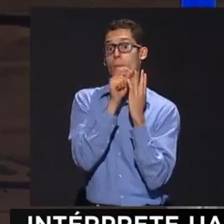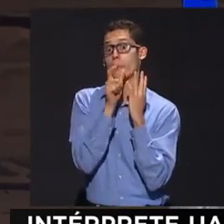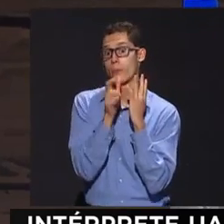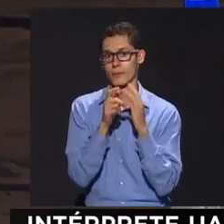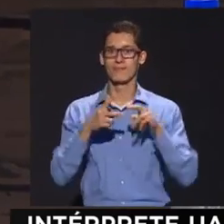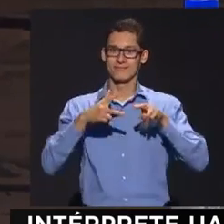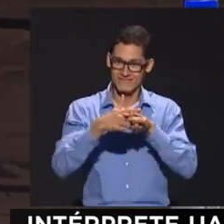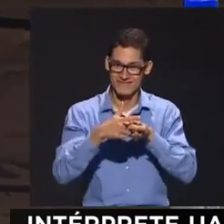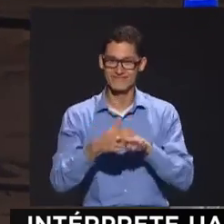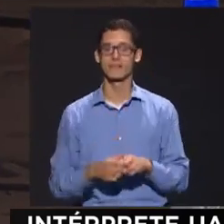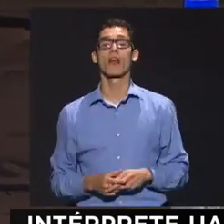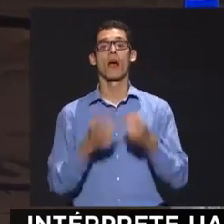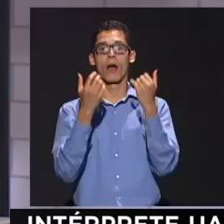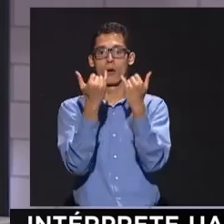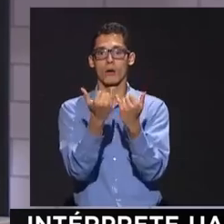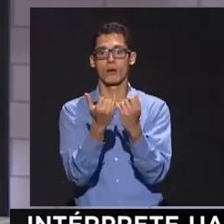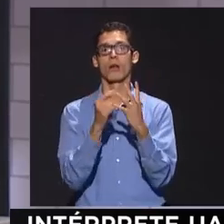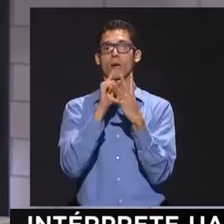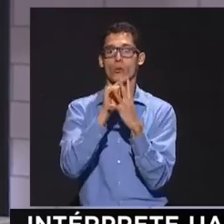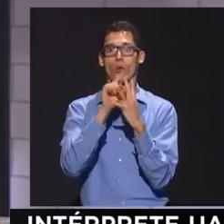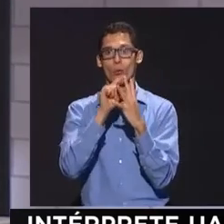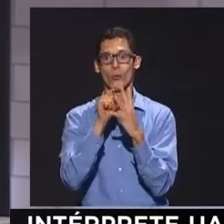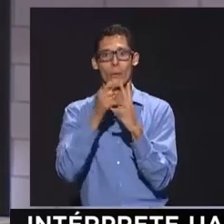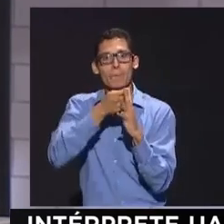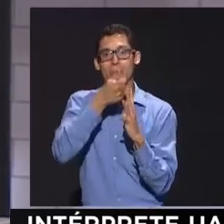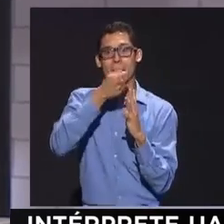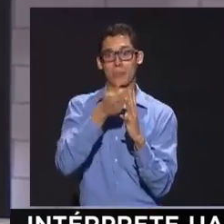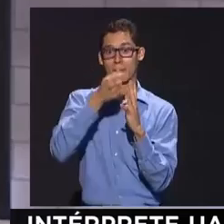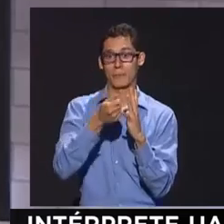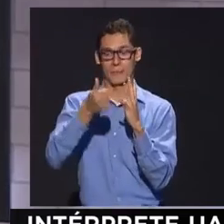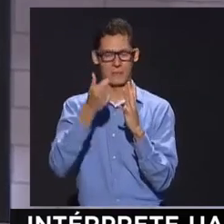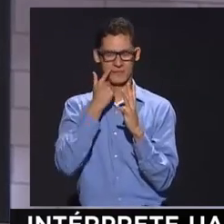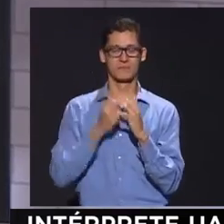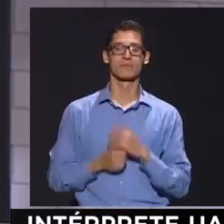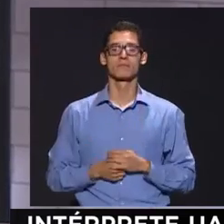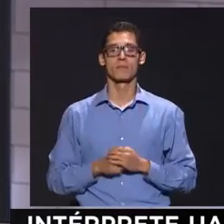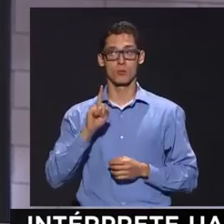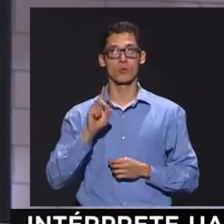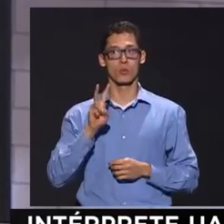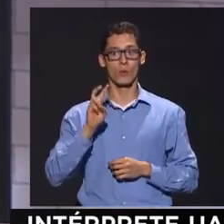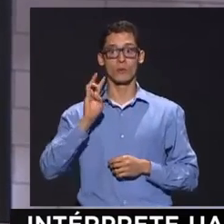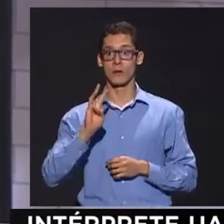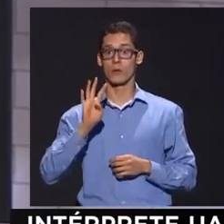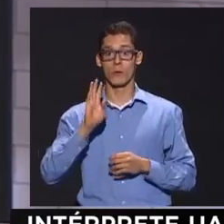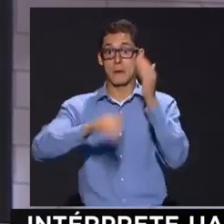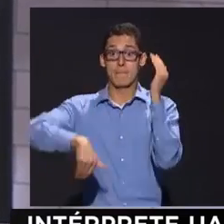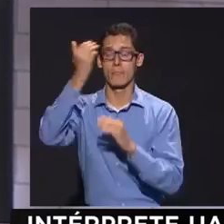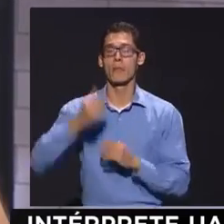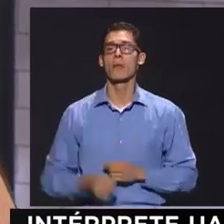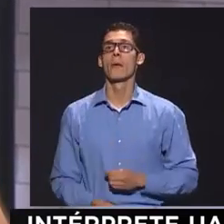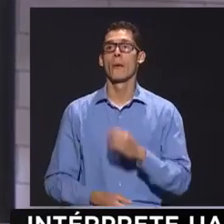y ahora vamos a hacer que suene 1 1 1 1 y 1 2 3